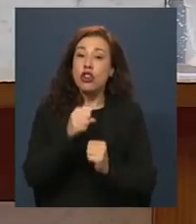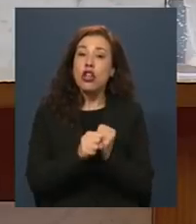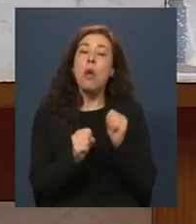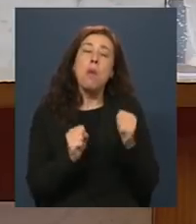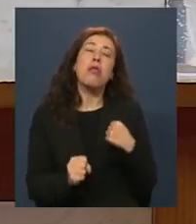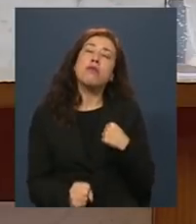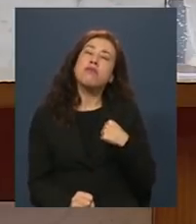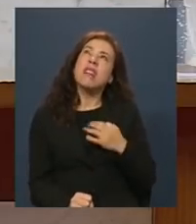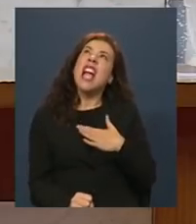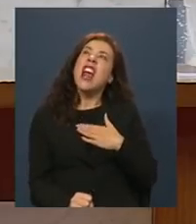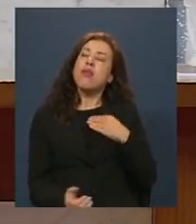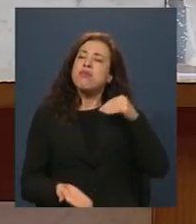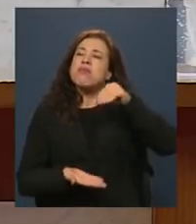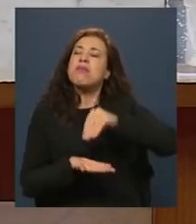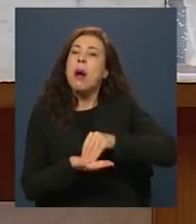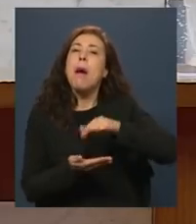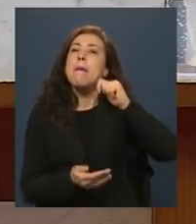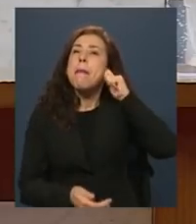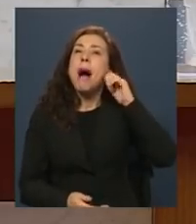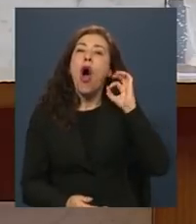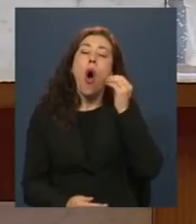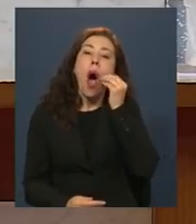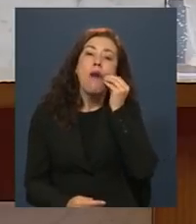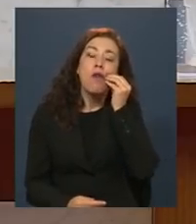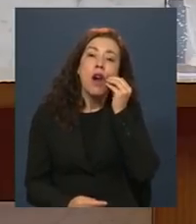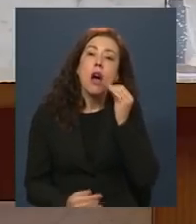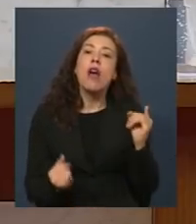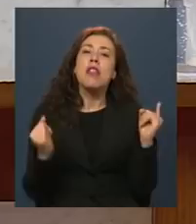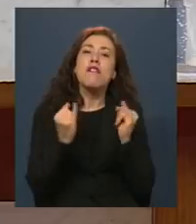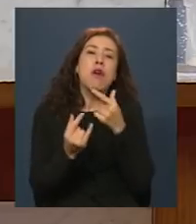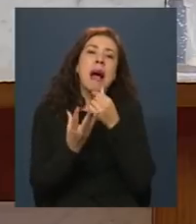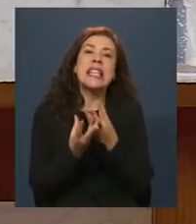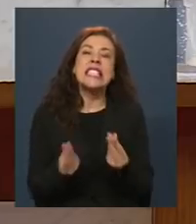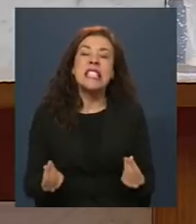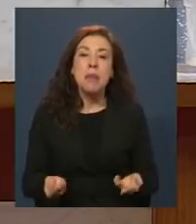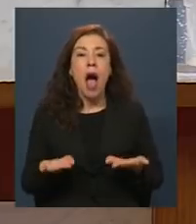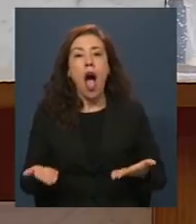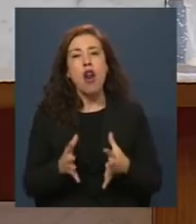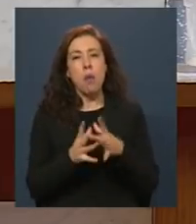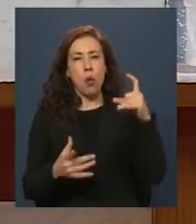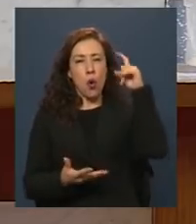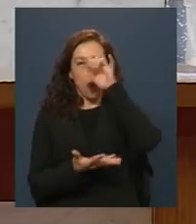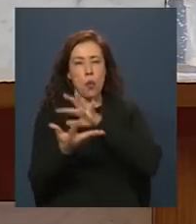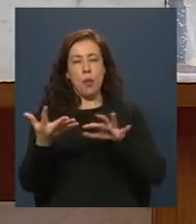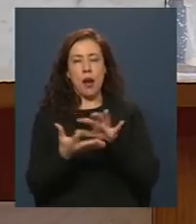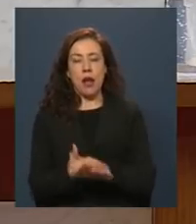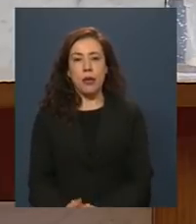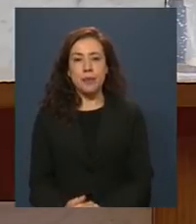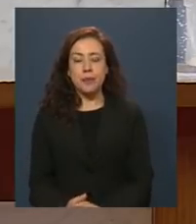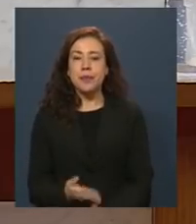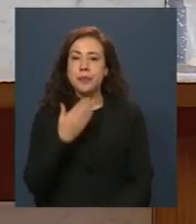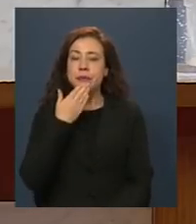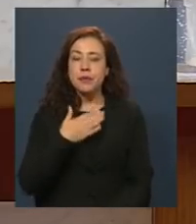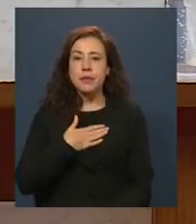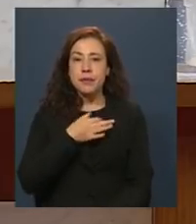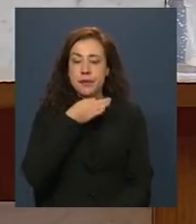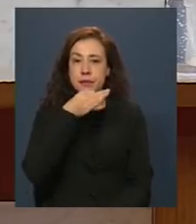el apellido de su madre o abuela de manera más simple que el trámite actual. Quiero